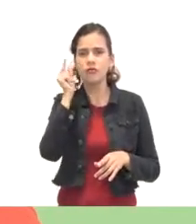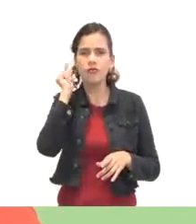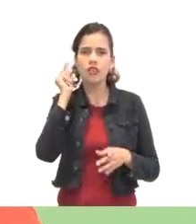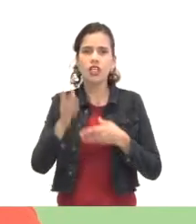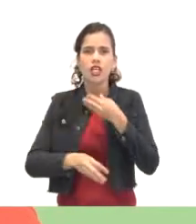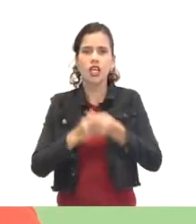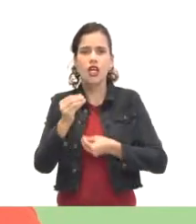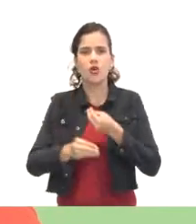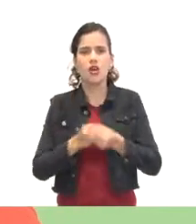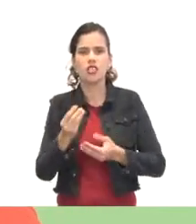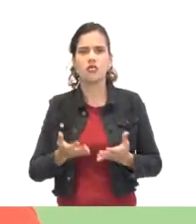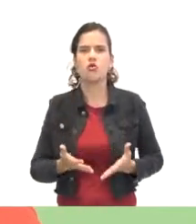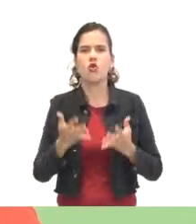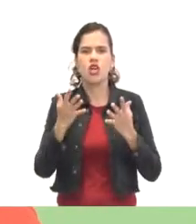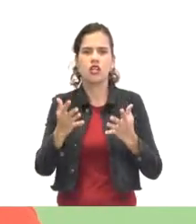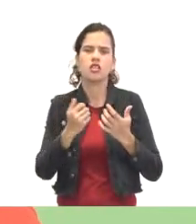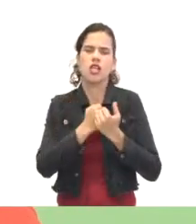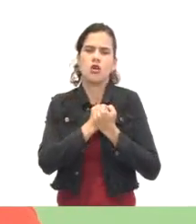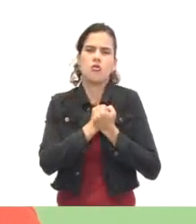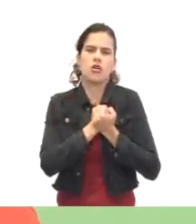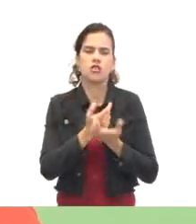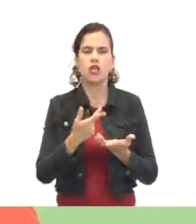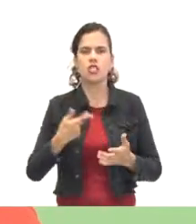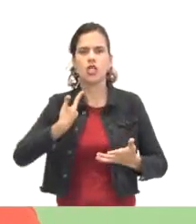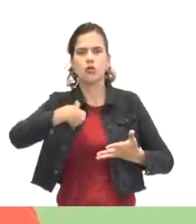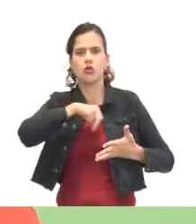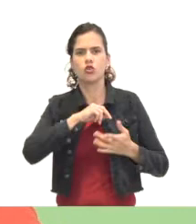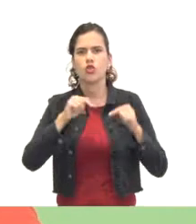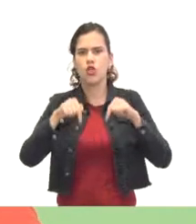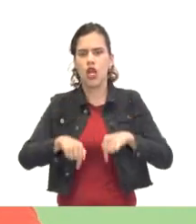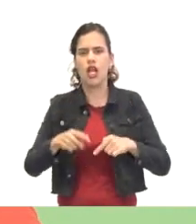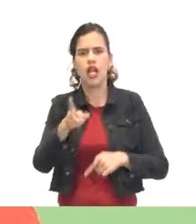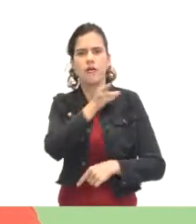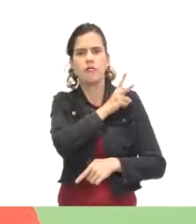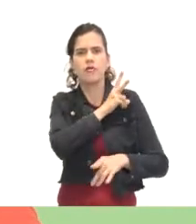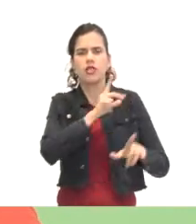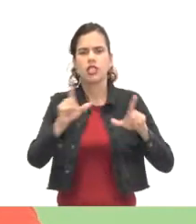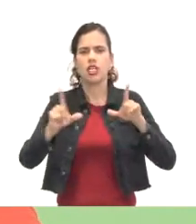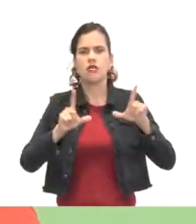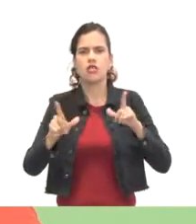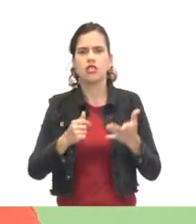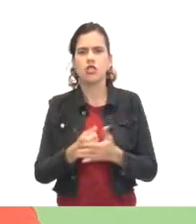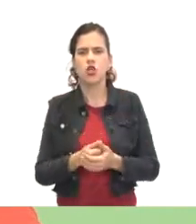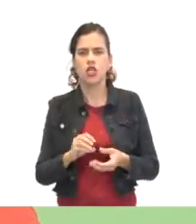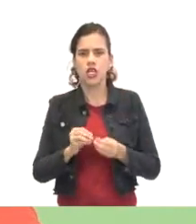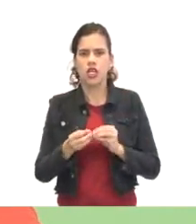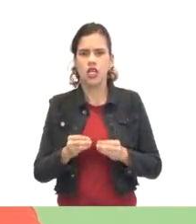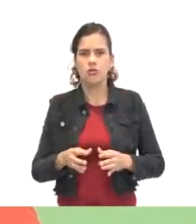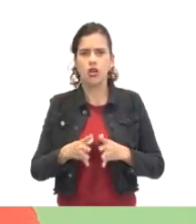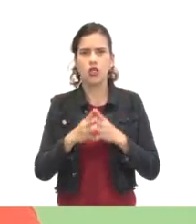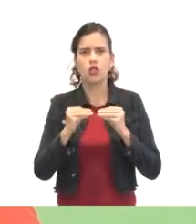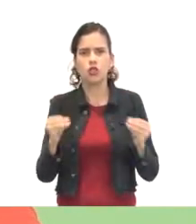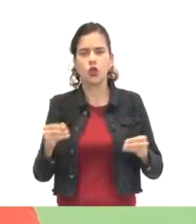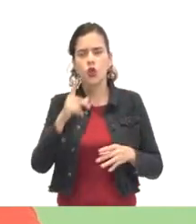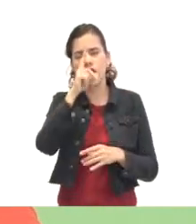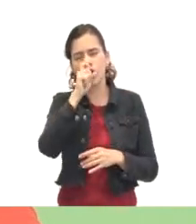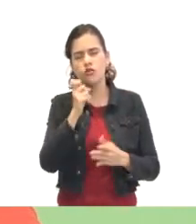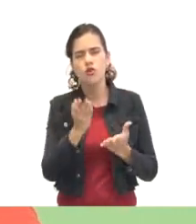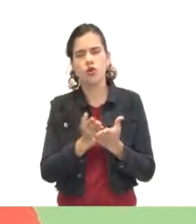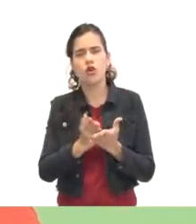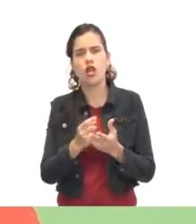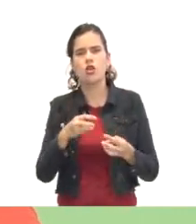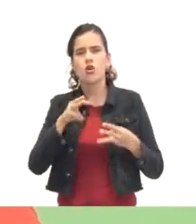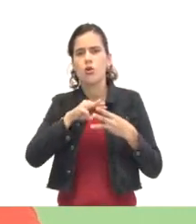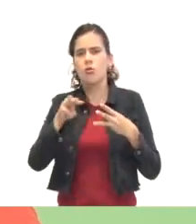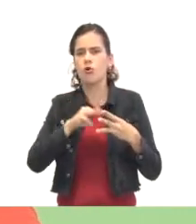lo hacemos con entrega, con pasión, así como nosotros acá en Vive TV, que preparamos a lo largo de todo año escolar unos programas